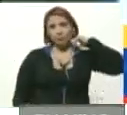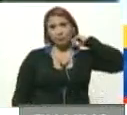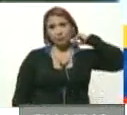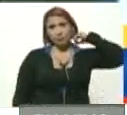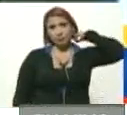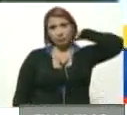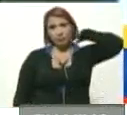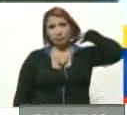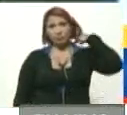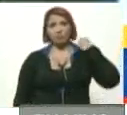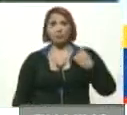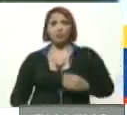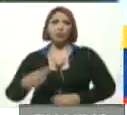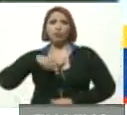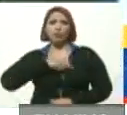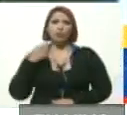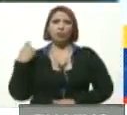y nosotros tenemos